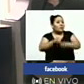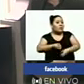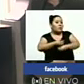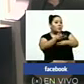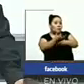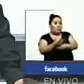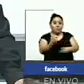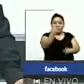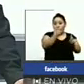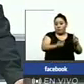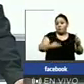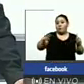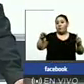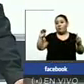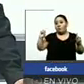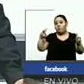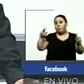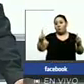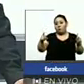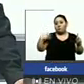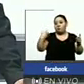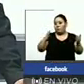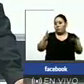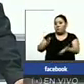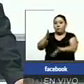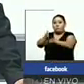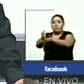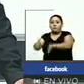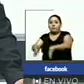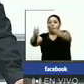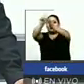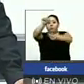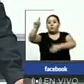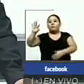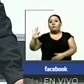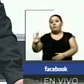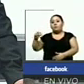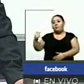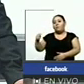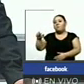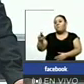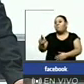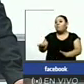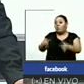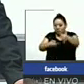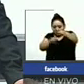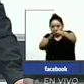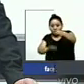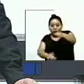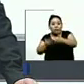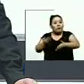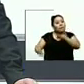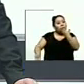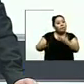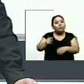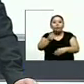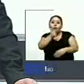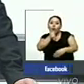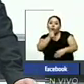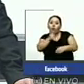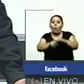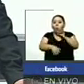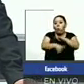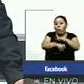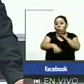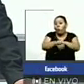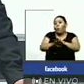El ministro de Obras Públicas llegó este día a la Fiscalía para presentar un aviso por posible indicio de corrupción en la construcción del Bypass del